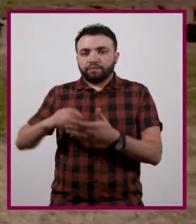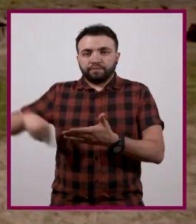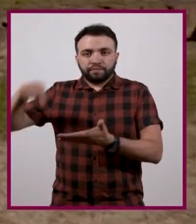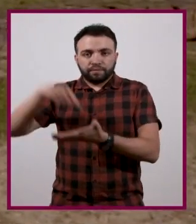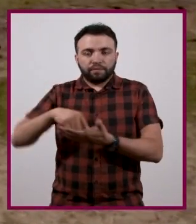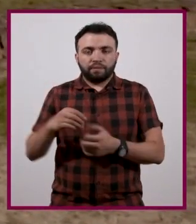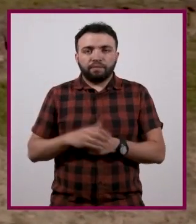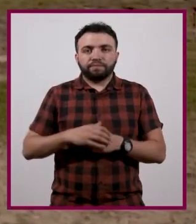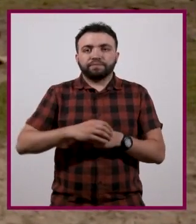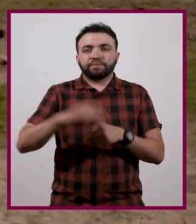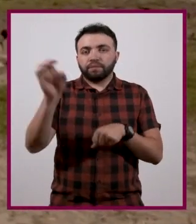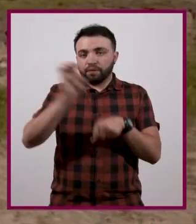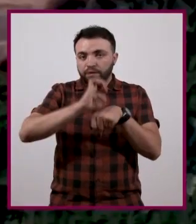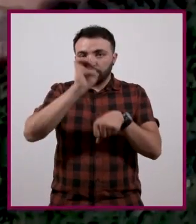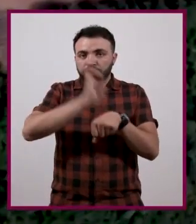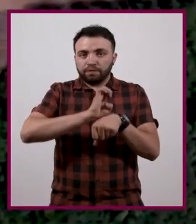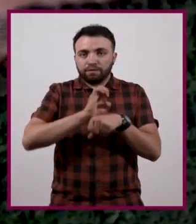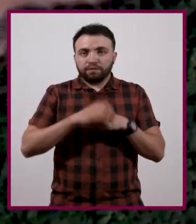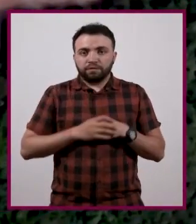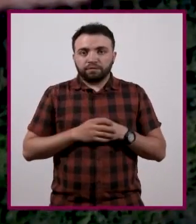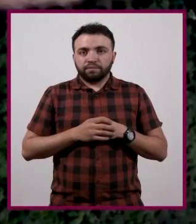sitio. Entonces,